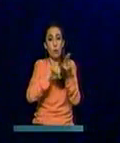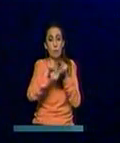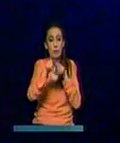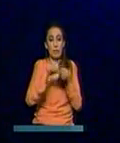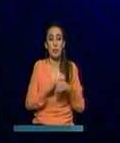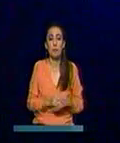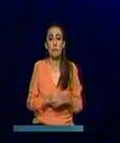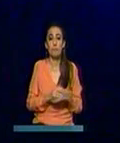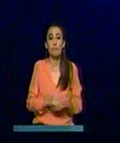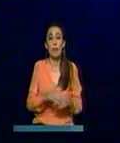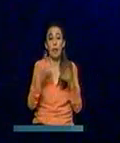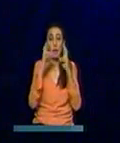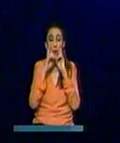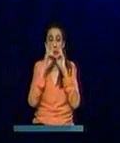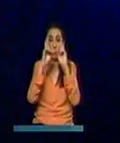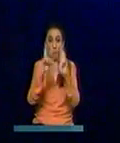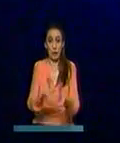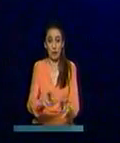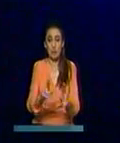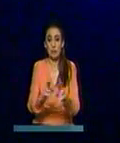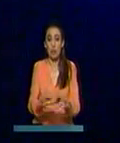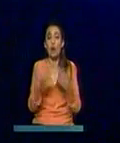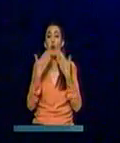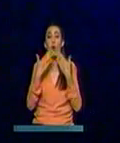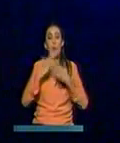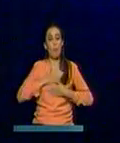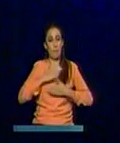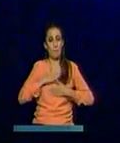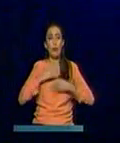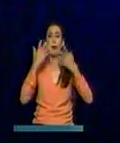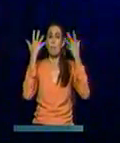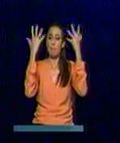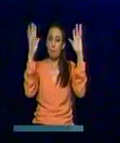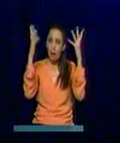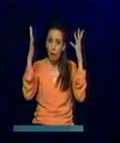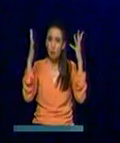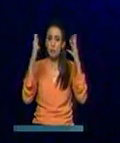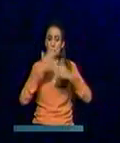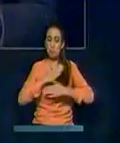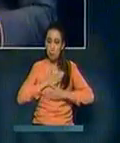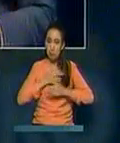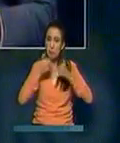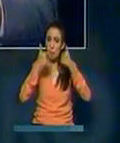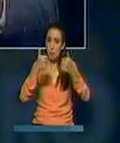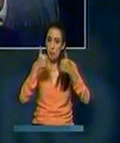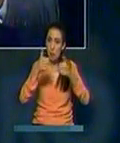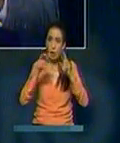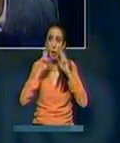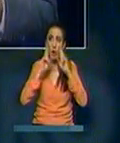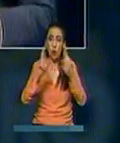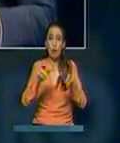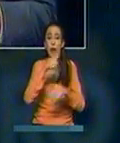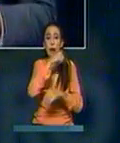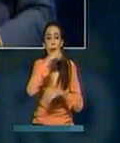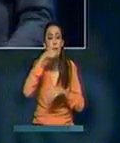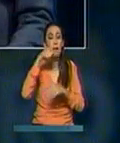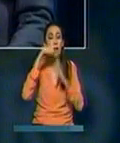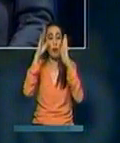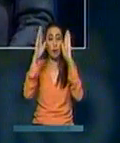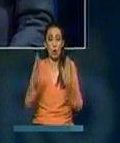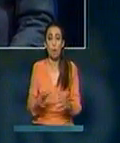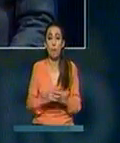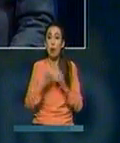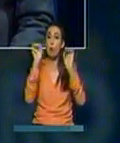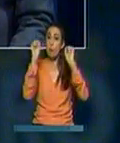Mi reconocimiento y mi aplauso para estos miles de emprendedores y especialmente para los cerveceros artesanales.